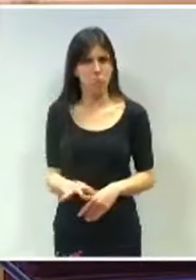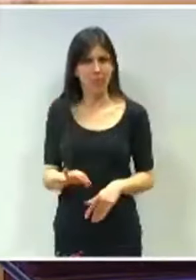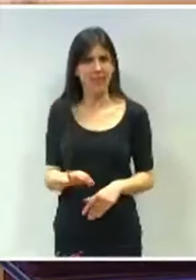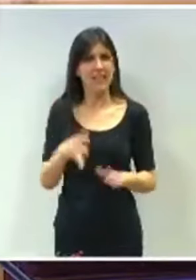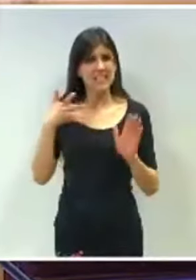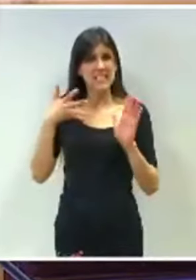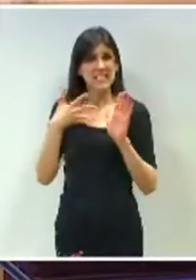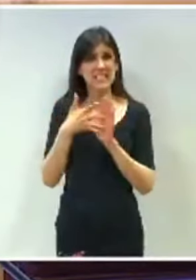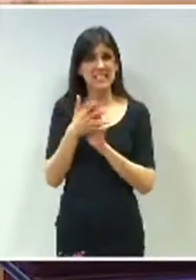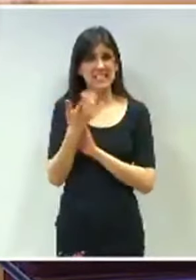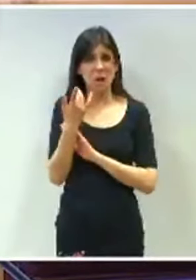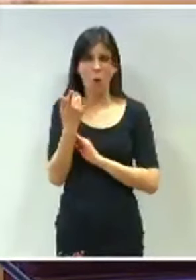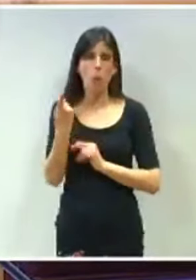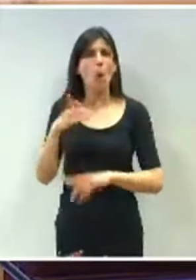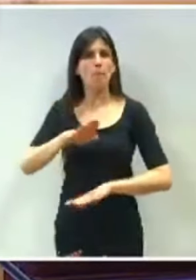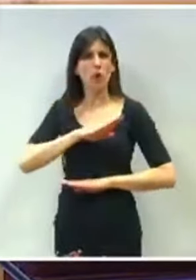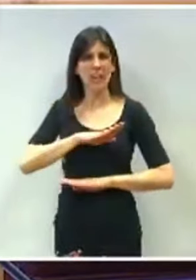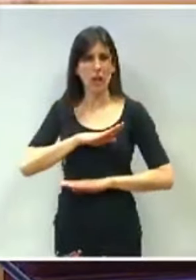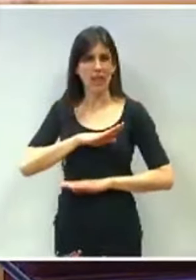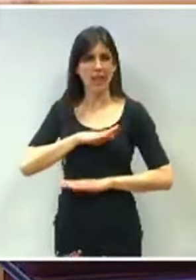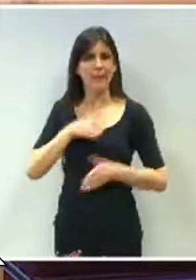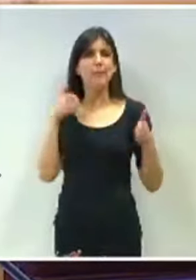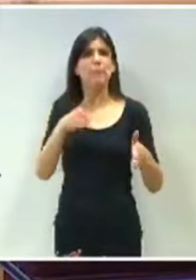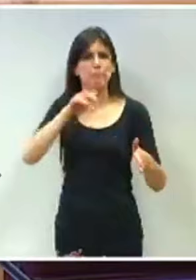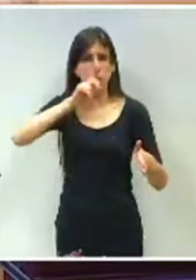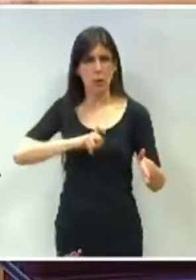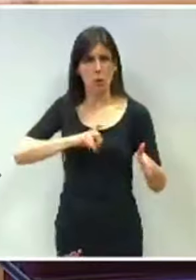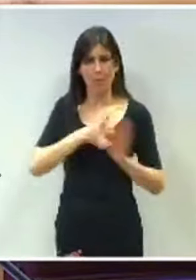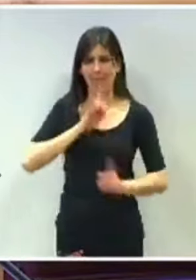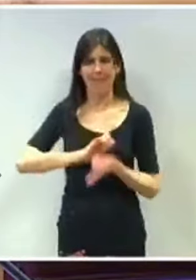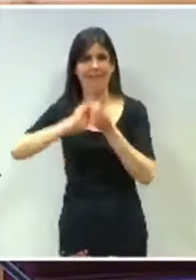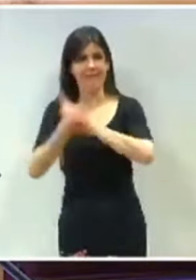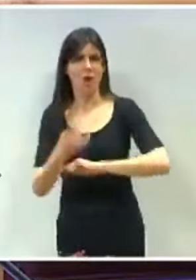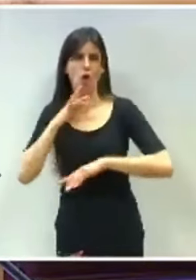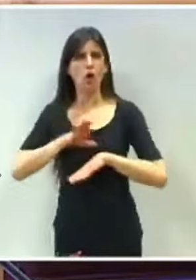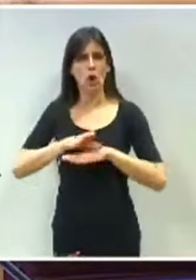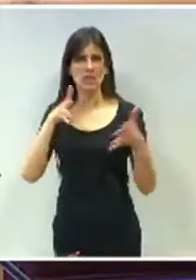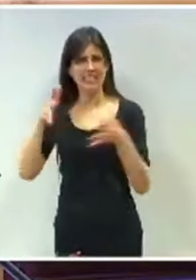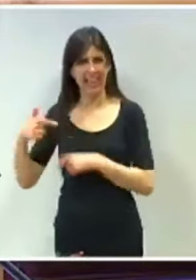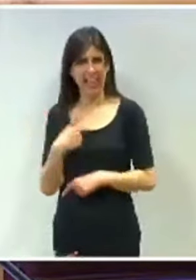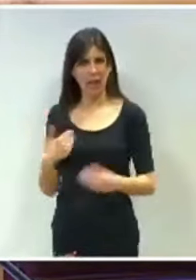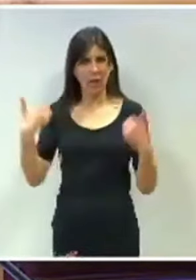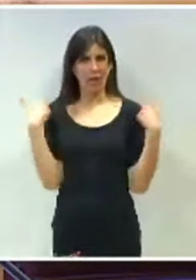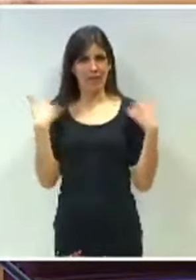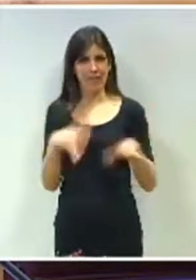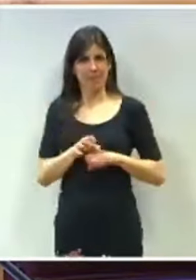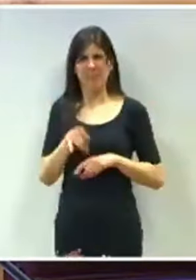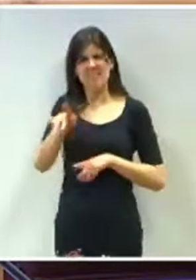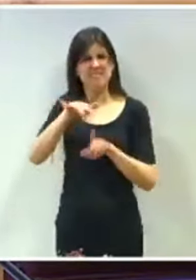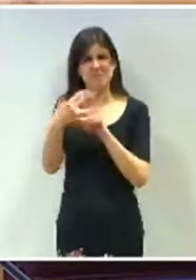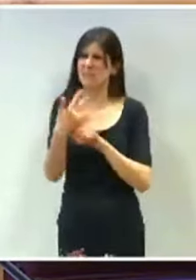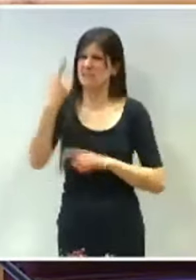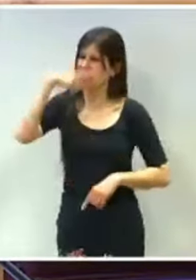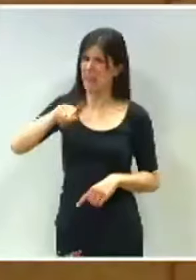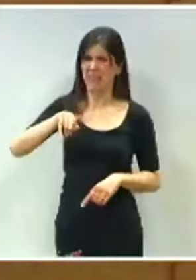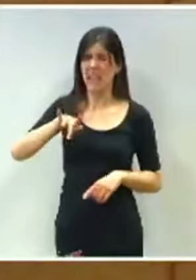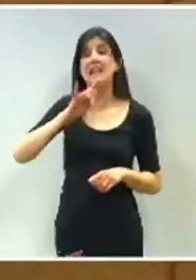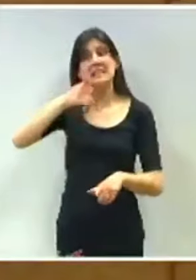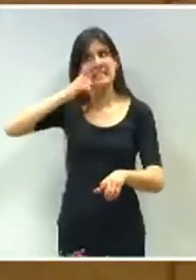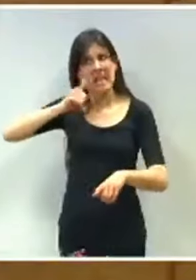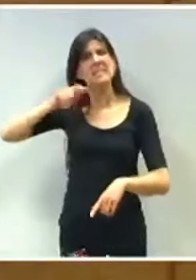un portero de putti club pasa a consejero en un plis plas toda esta trama la sabían y el señor Sánchez